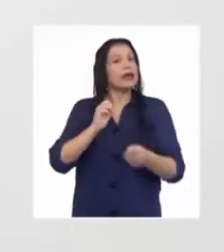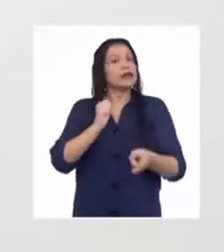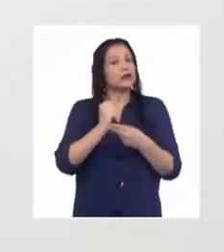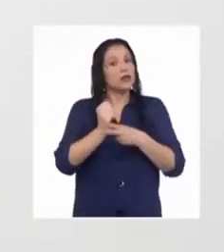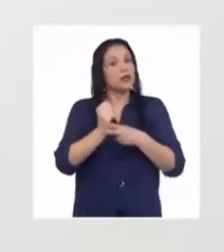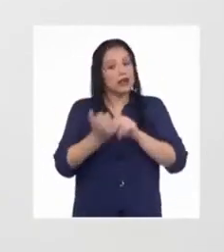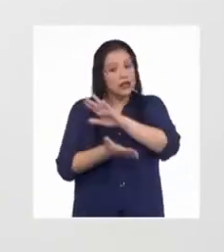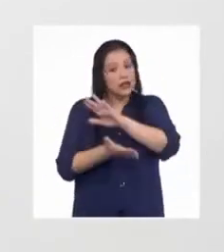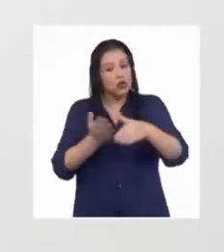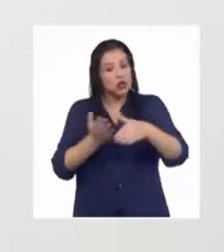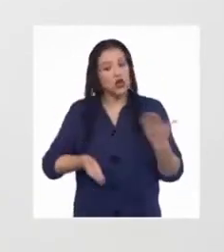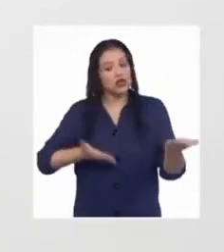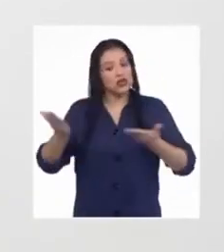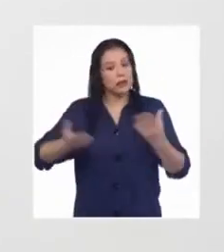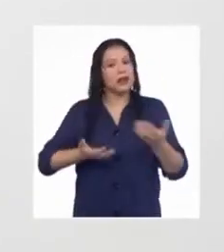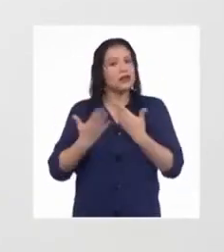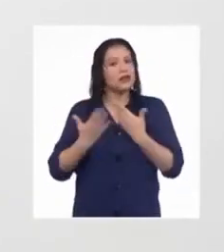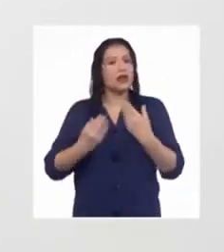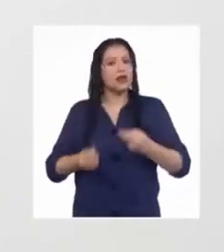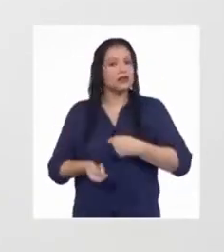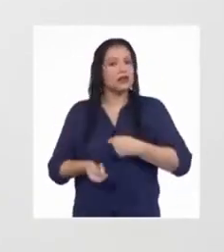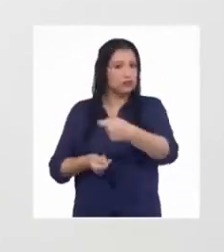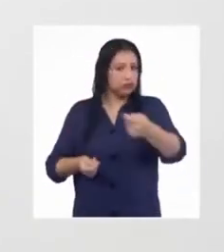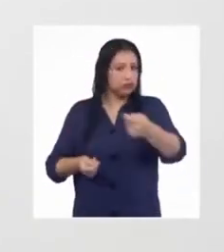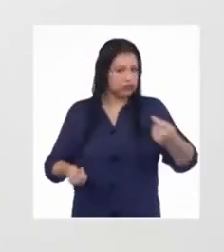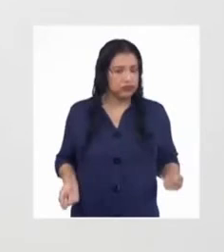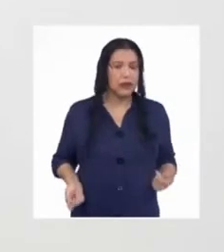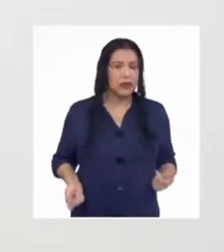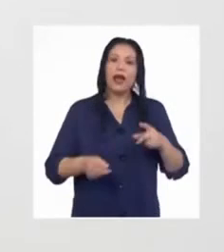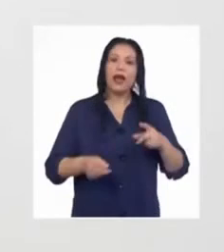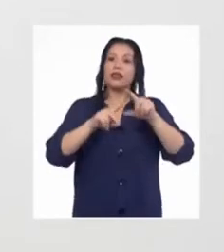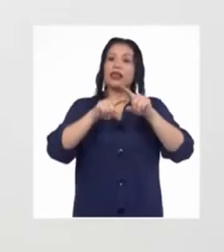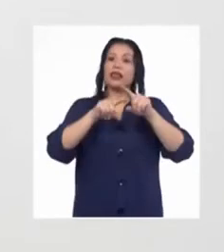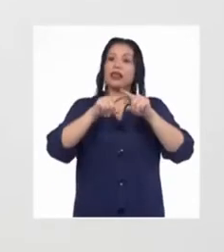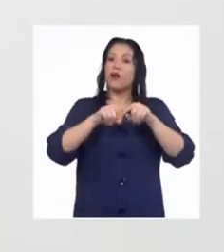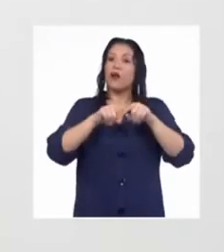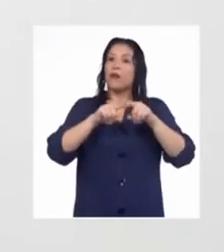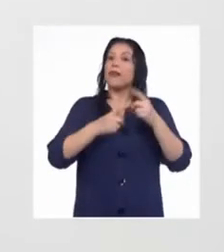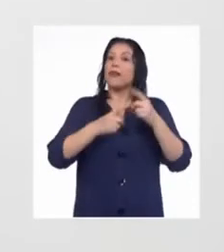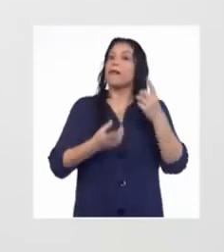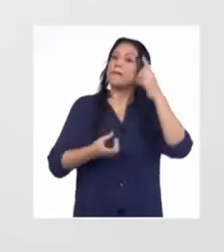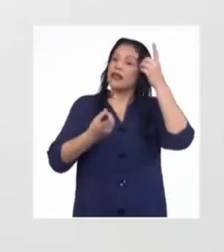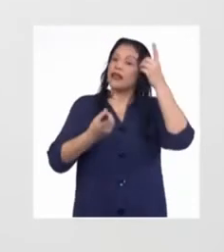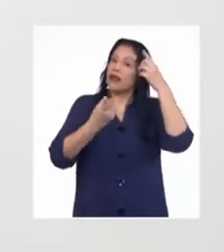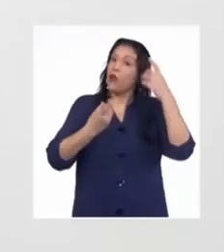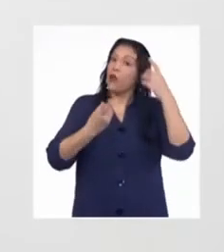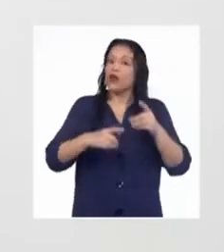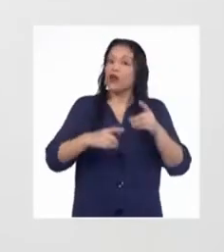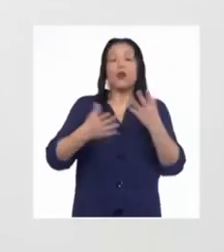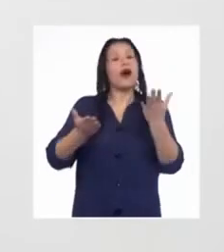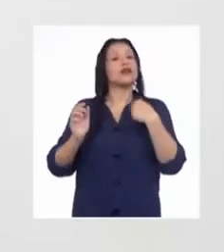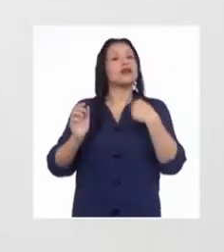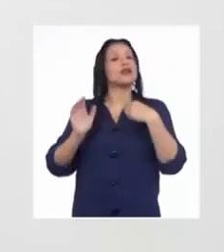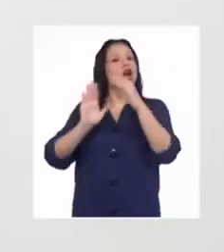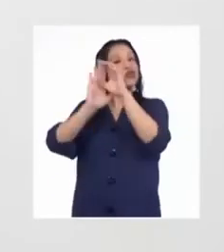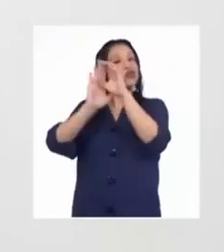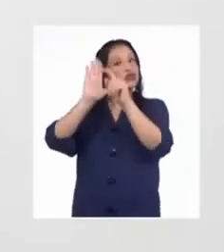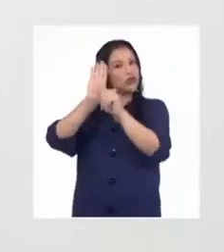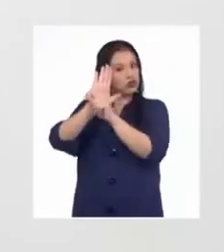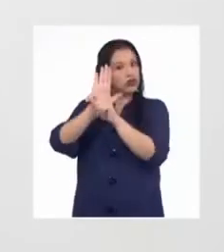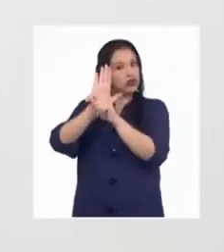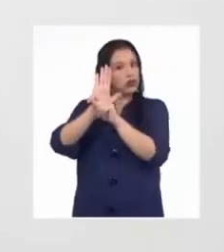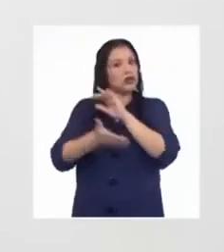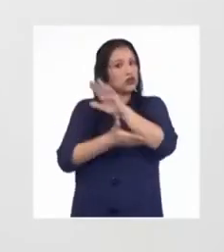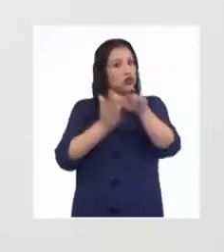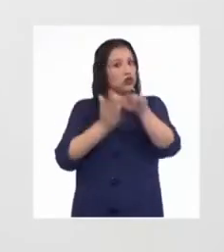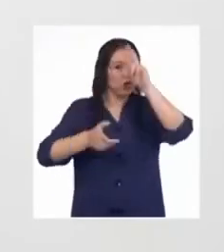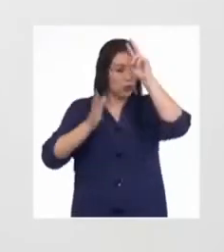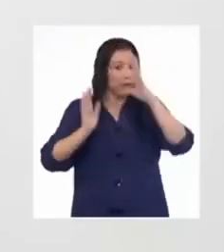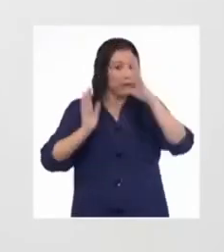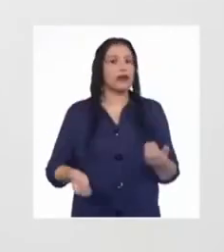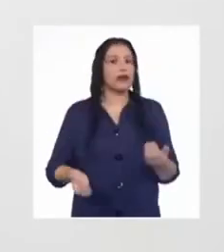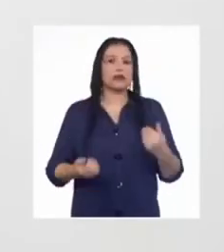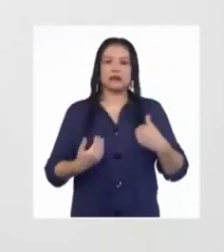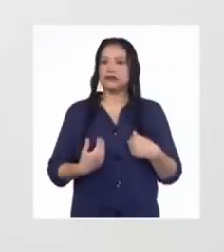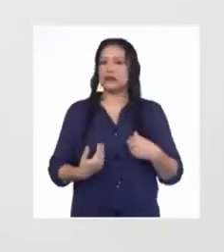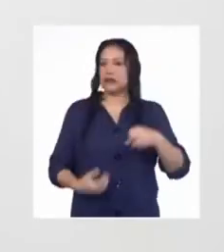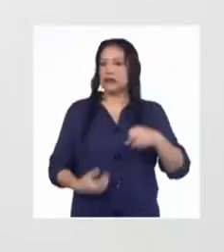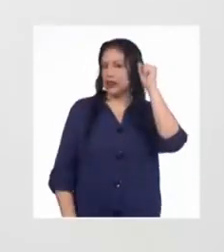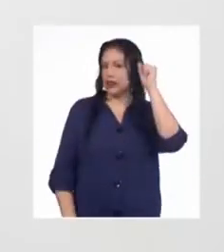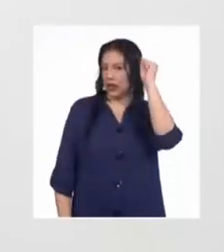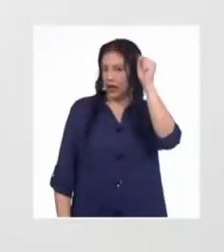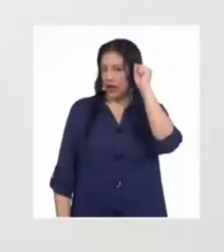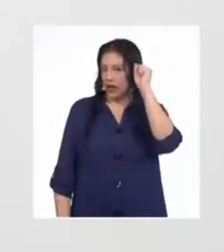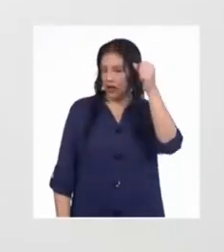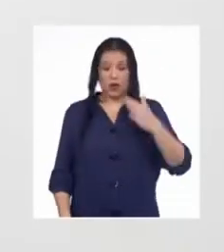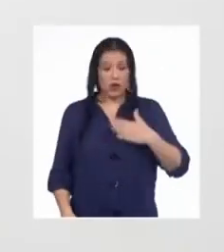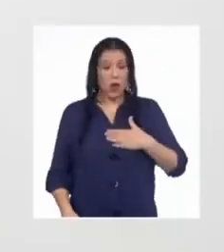bienes y los servicios que, de acuerdo a nuestra Constitución, todos los ciudadanos y ciudadanas tienen derecho. En calidad